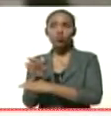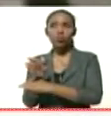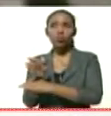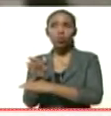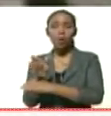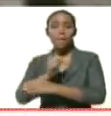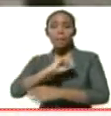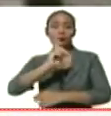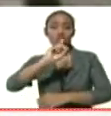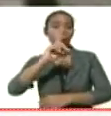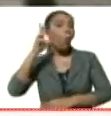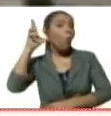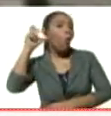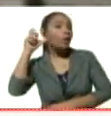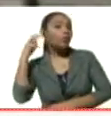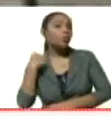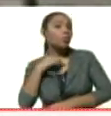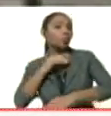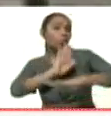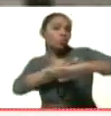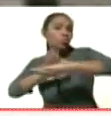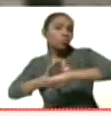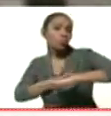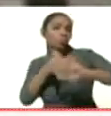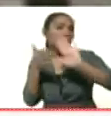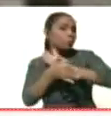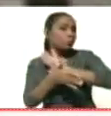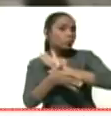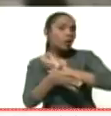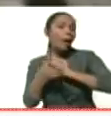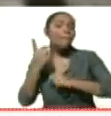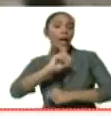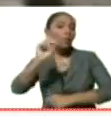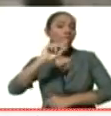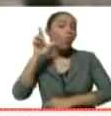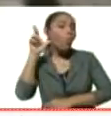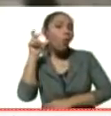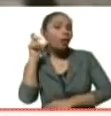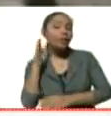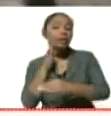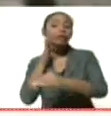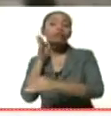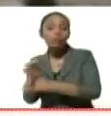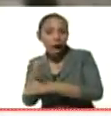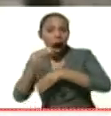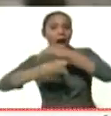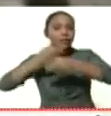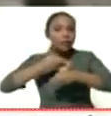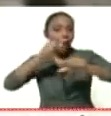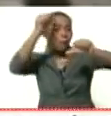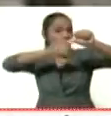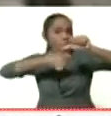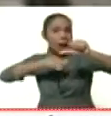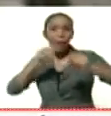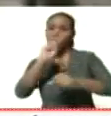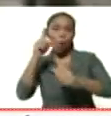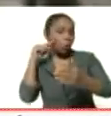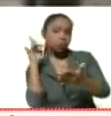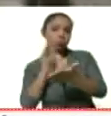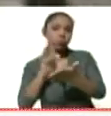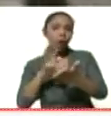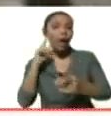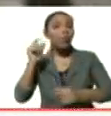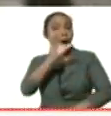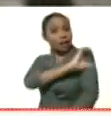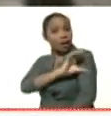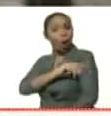para no oír nuestro llamado, para no ir a hacerse la prueba, para no presentarse en una clínica